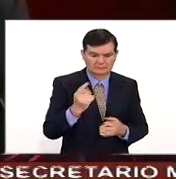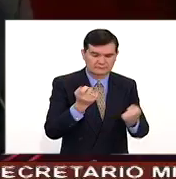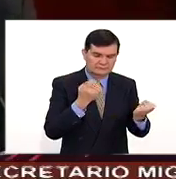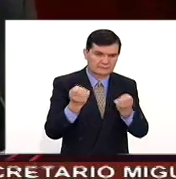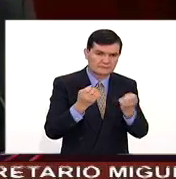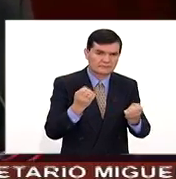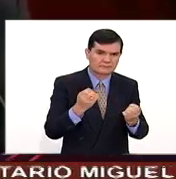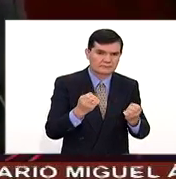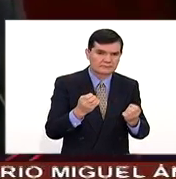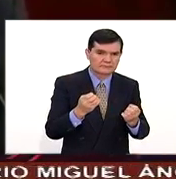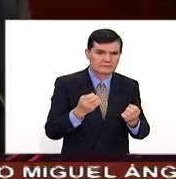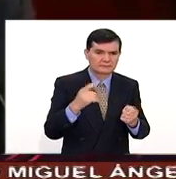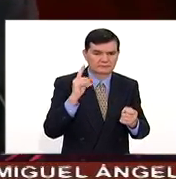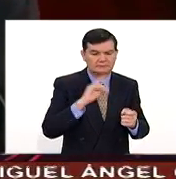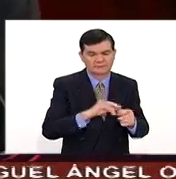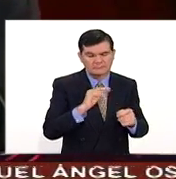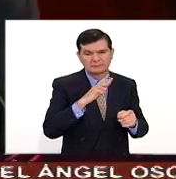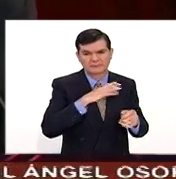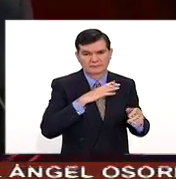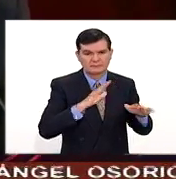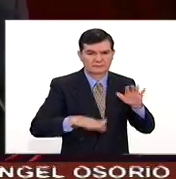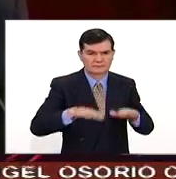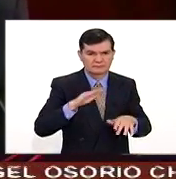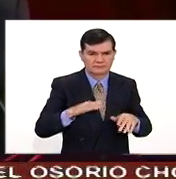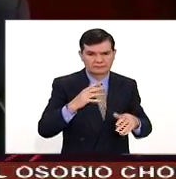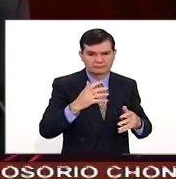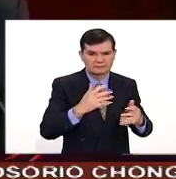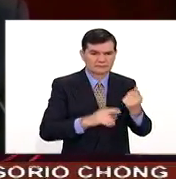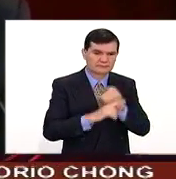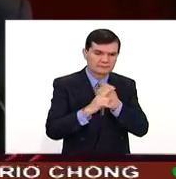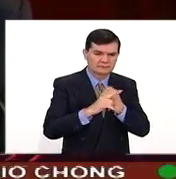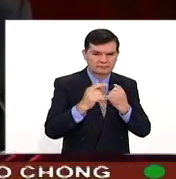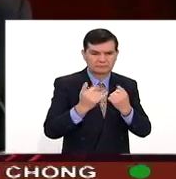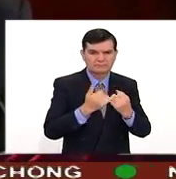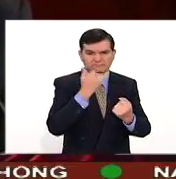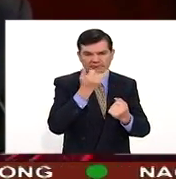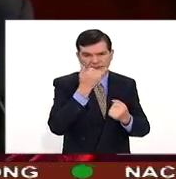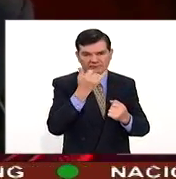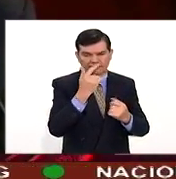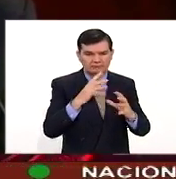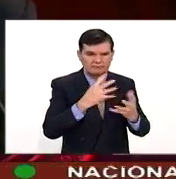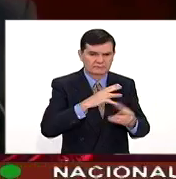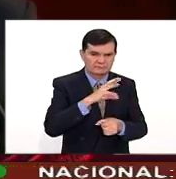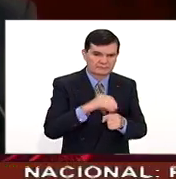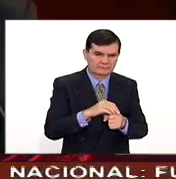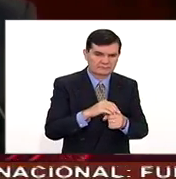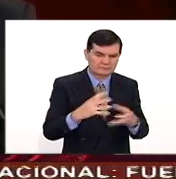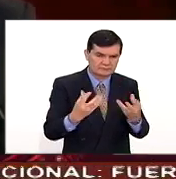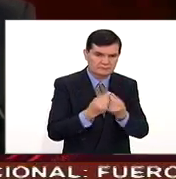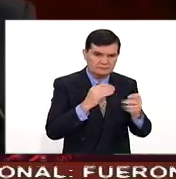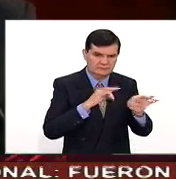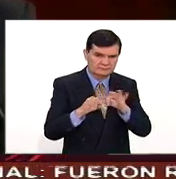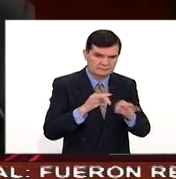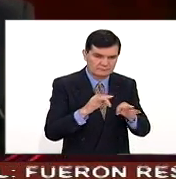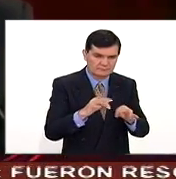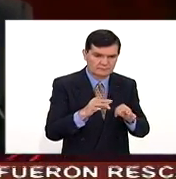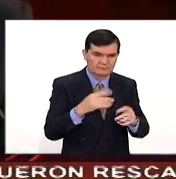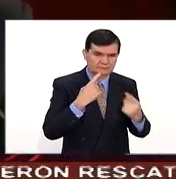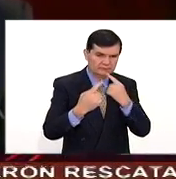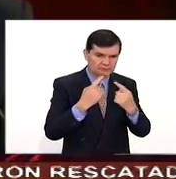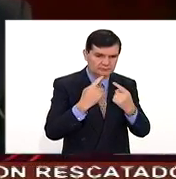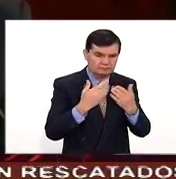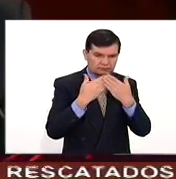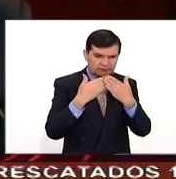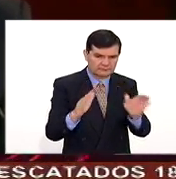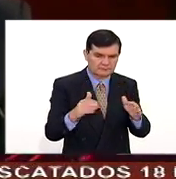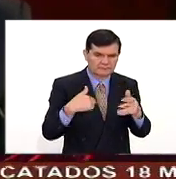práctica que enturbia y entorpece los procesos de la gestión pública, la colaboración y el diálogo libre